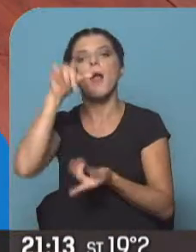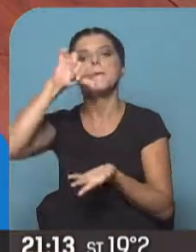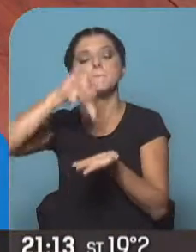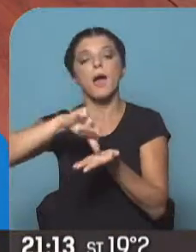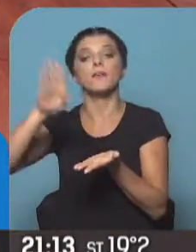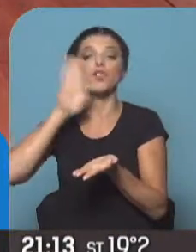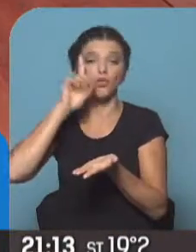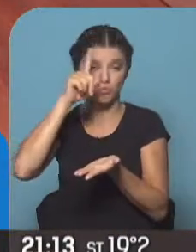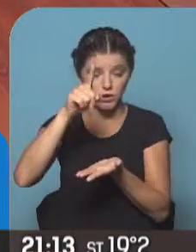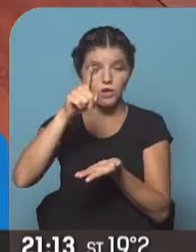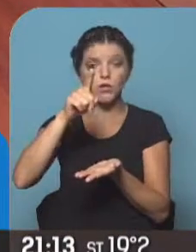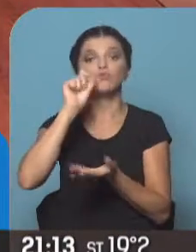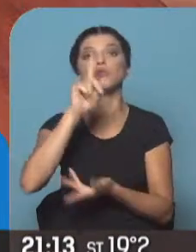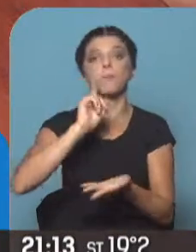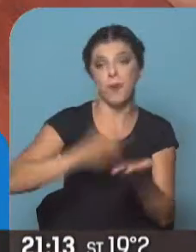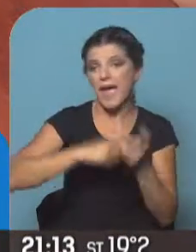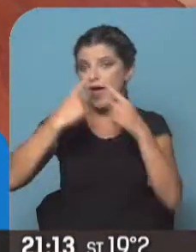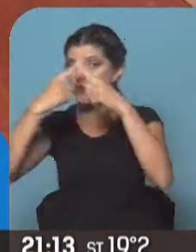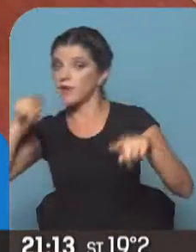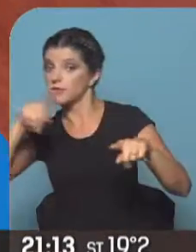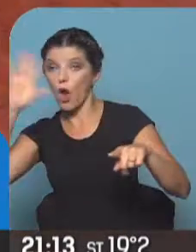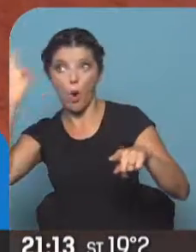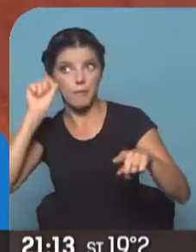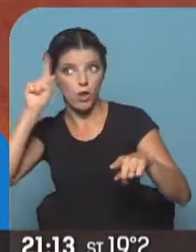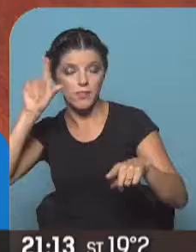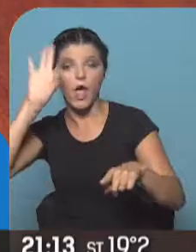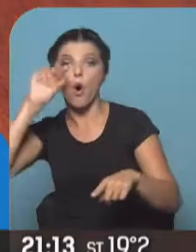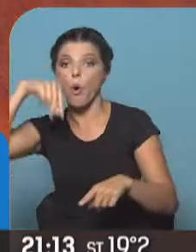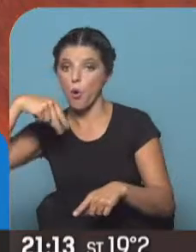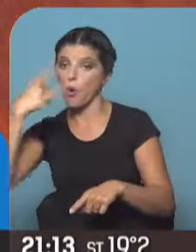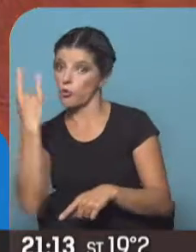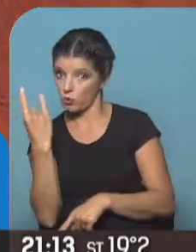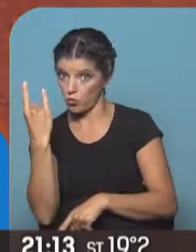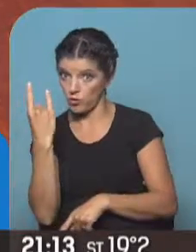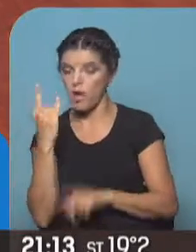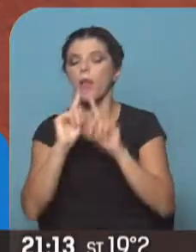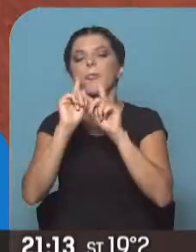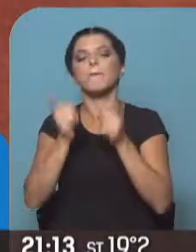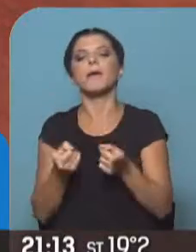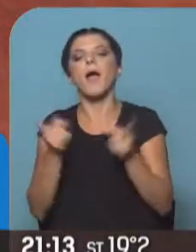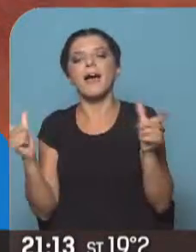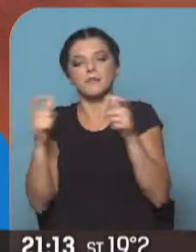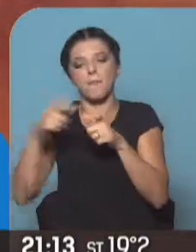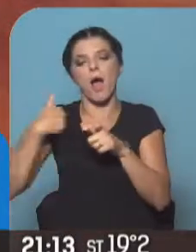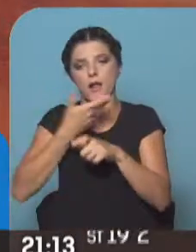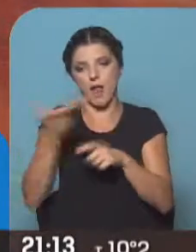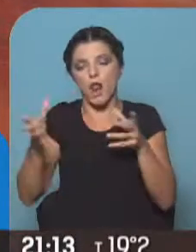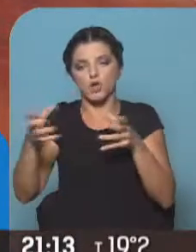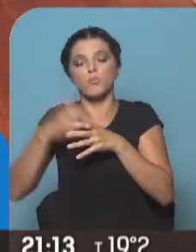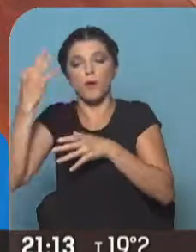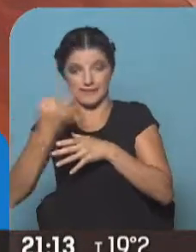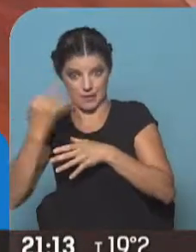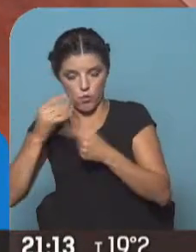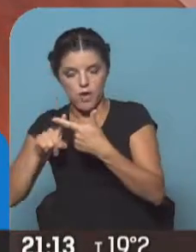de acuerdo a lo que Naciones Unidas piensa y a lo que muchas resoluciones de la Asamblea General y del Consejo de Seguridad han